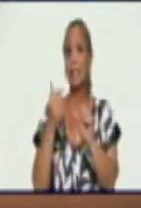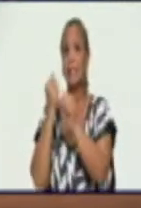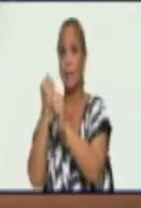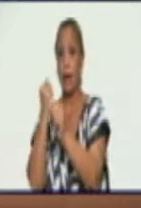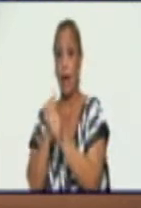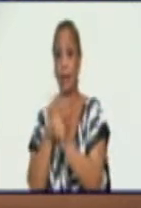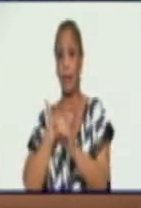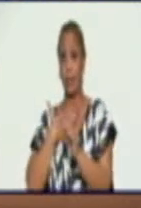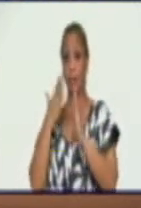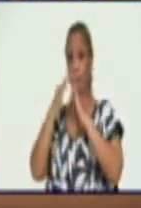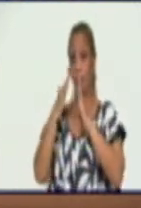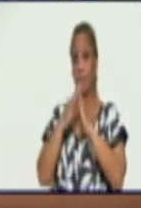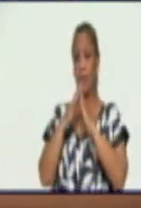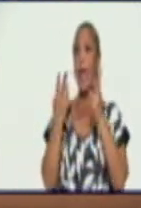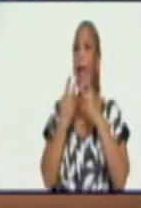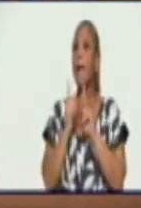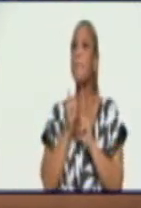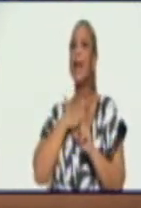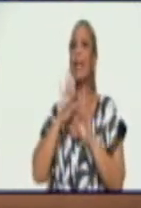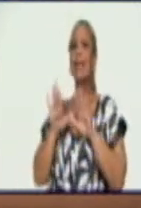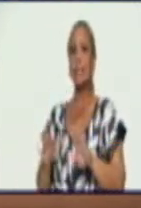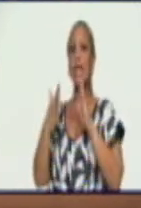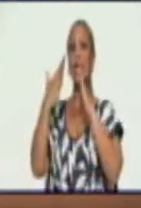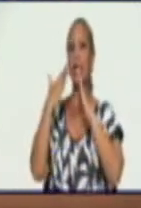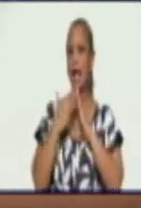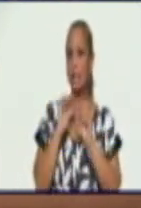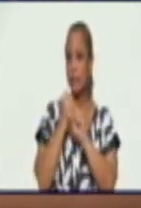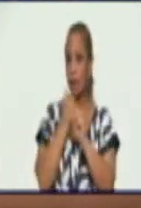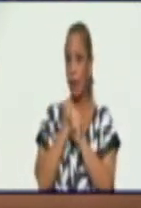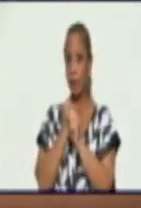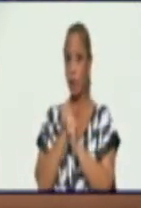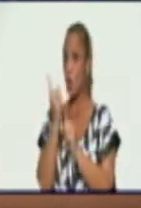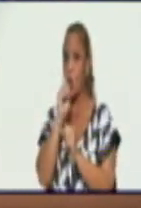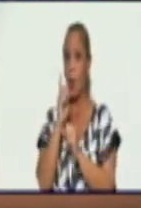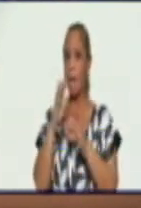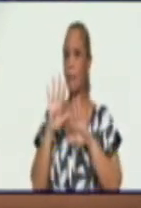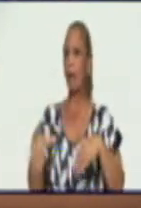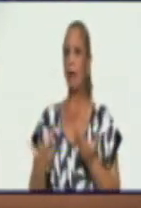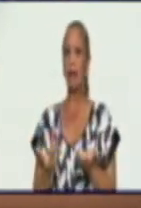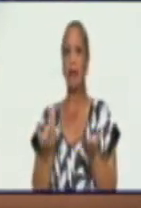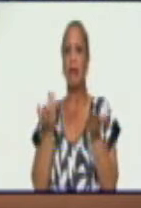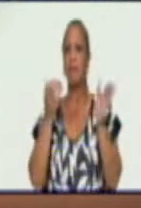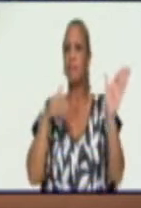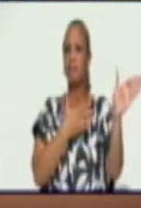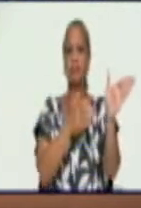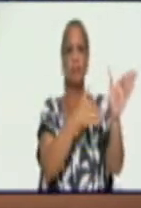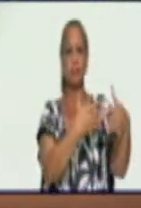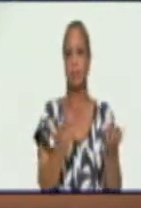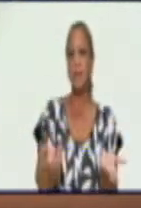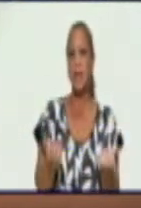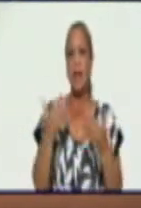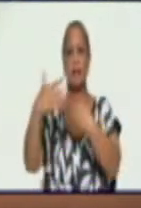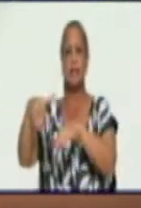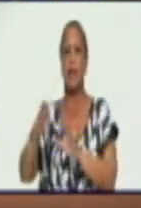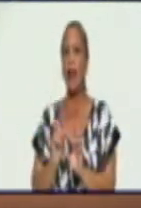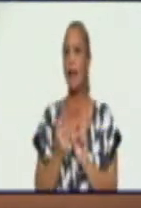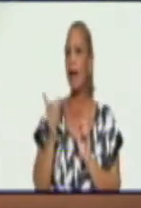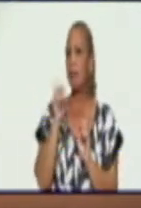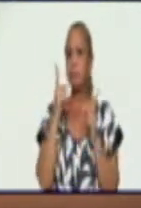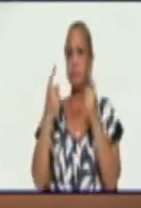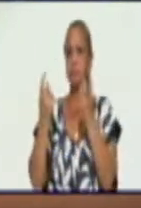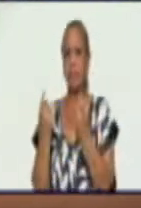desde su vivienda es para que esté en la casa no es para que haya esté cometiendo indisciplina salga innecesariamente